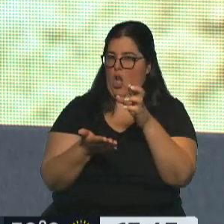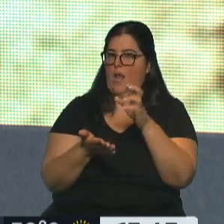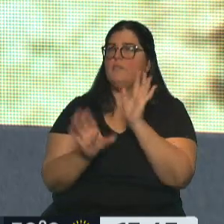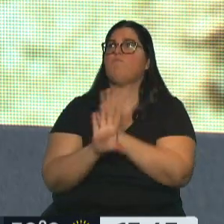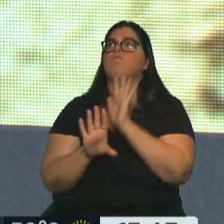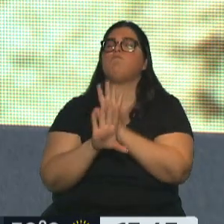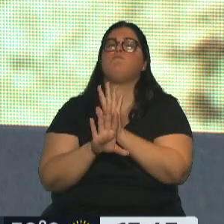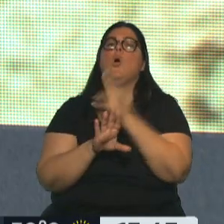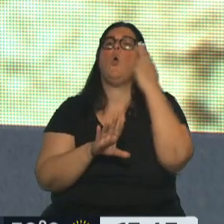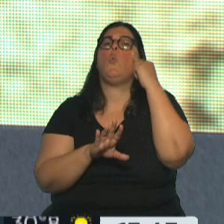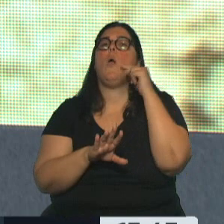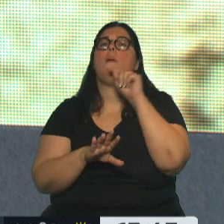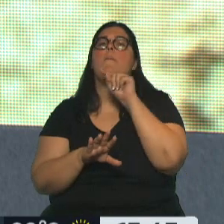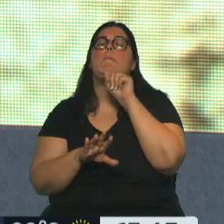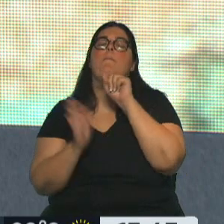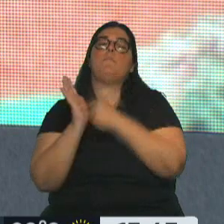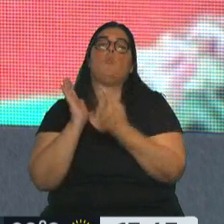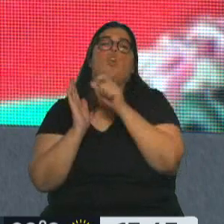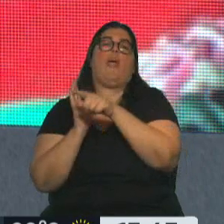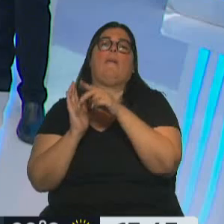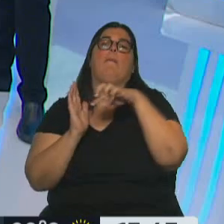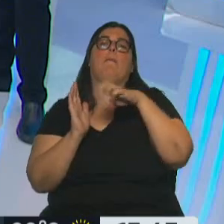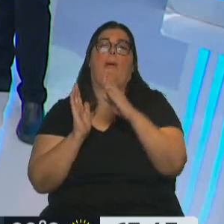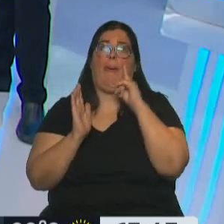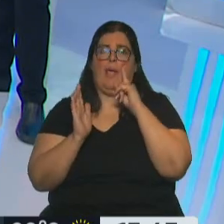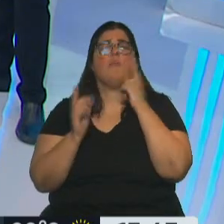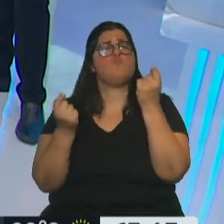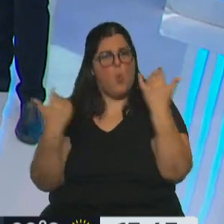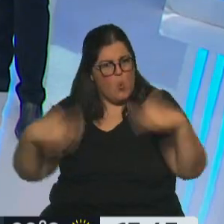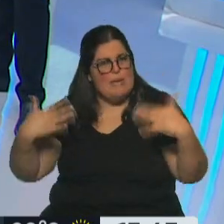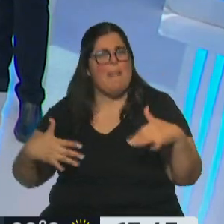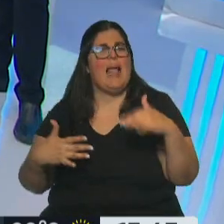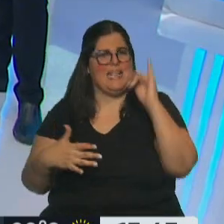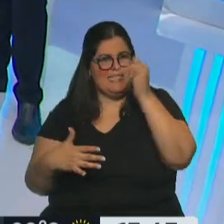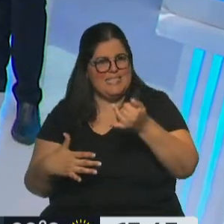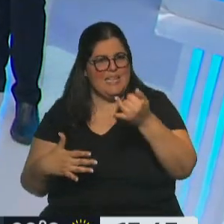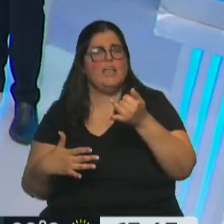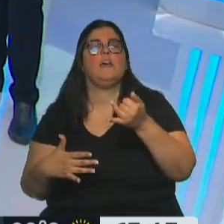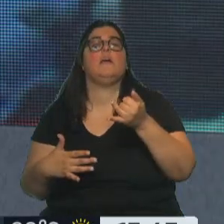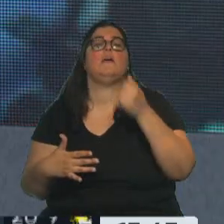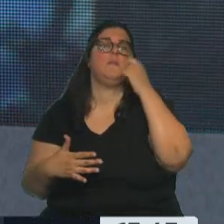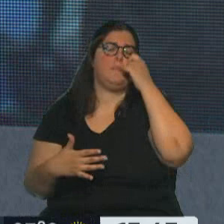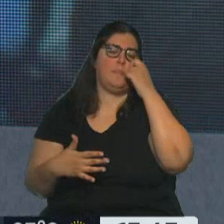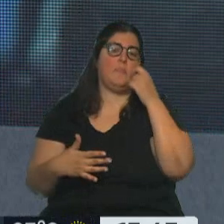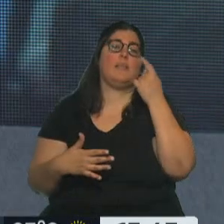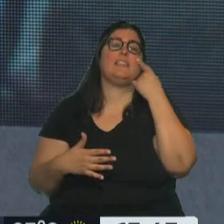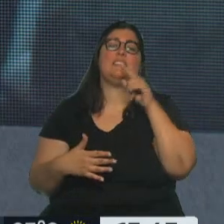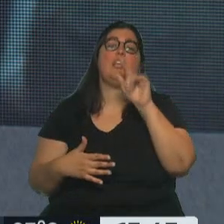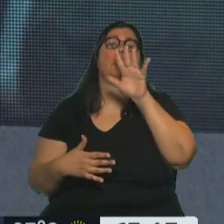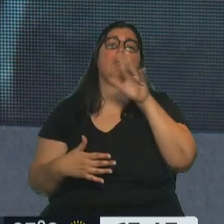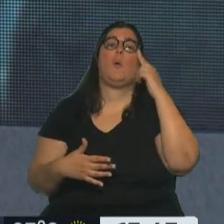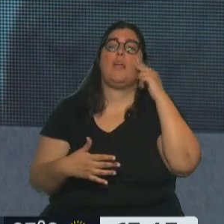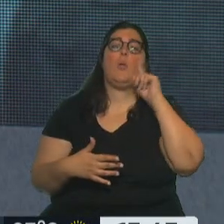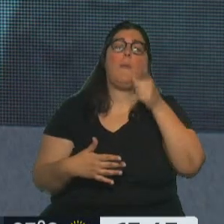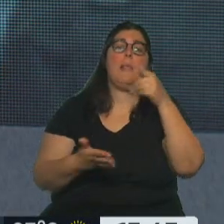el crecimiento de 9 puntos del PBI. ¿no? O sea, es mucha guita, es mucho recurso. Sí. Y en total se habla de 159.000